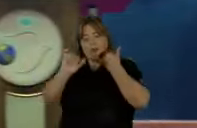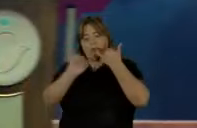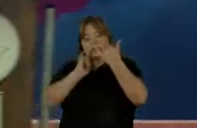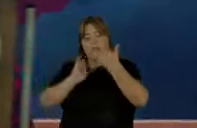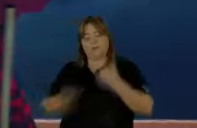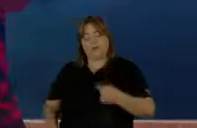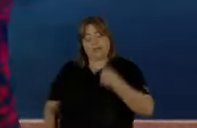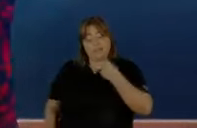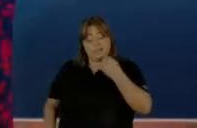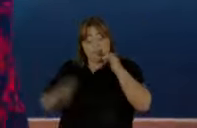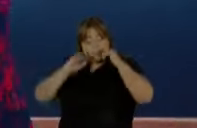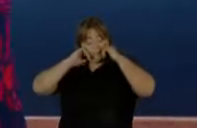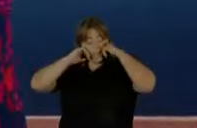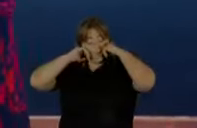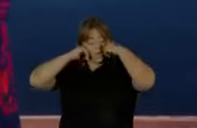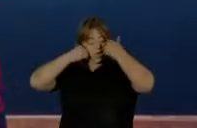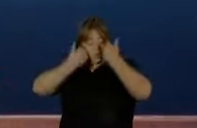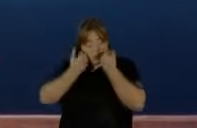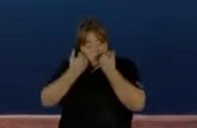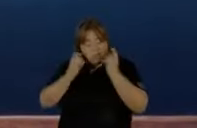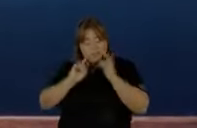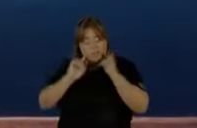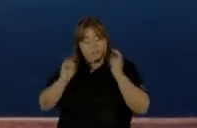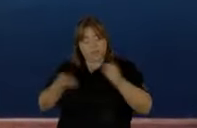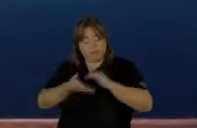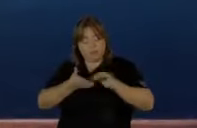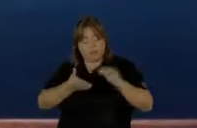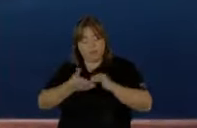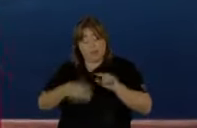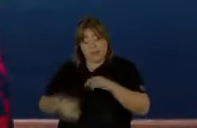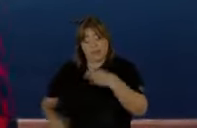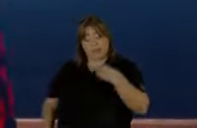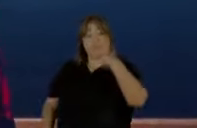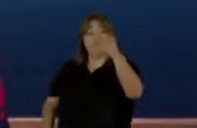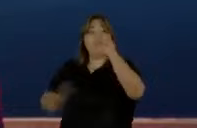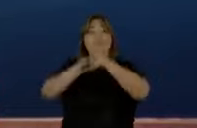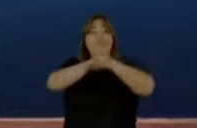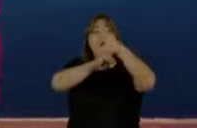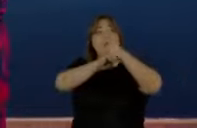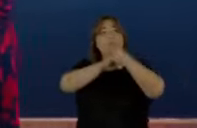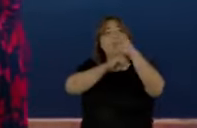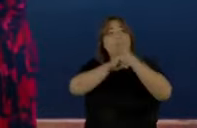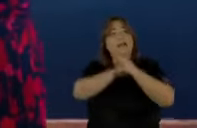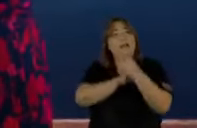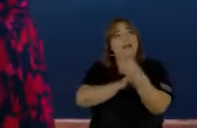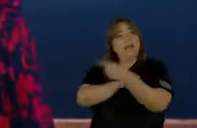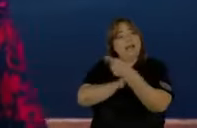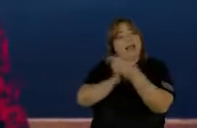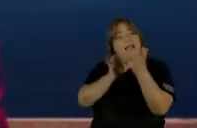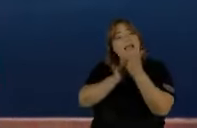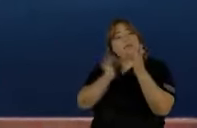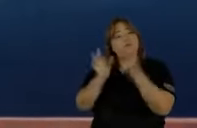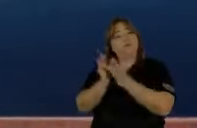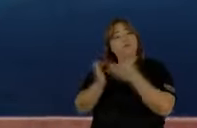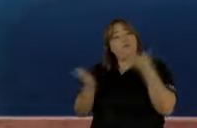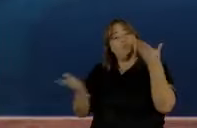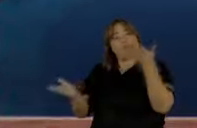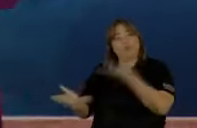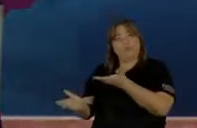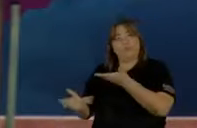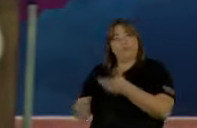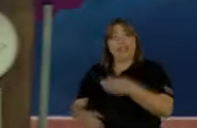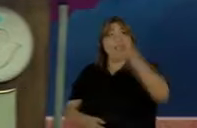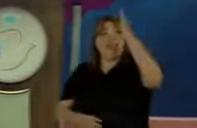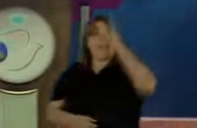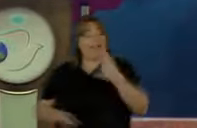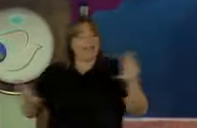la vergüenza, se le quitó el pecado y salió corriendo y le anunció a todo el mundo quién era Jesús. Él hace habitar